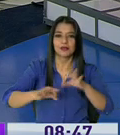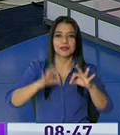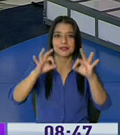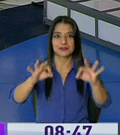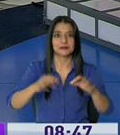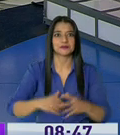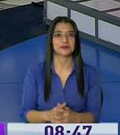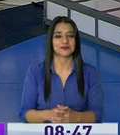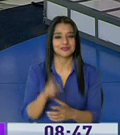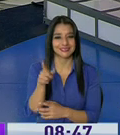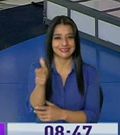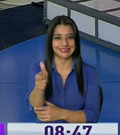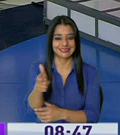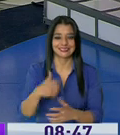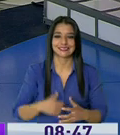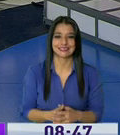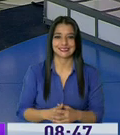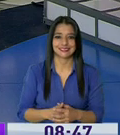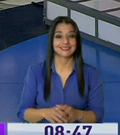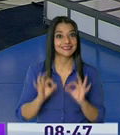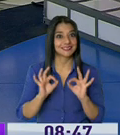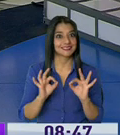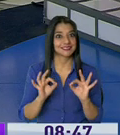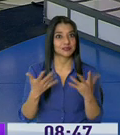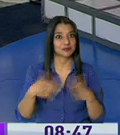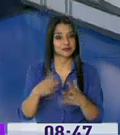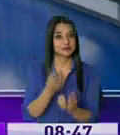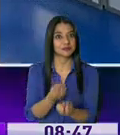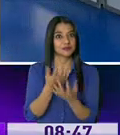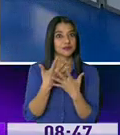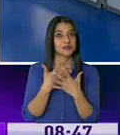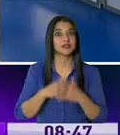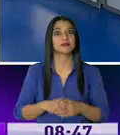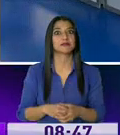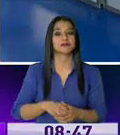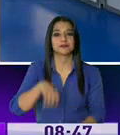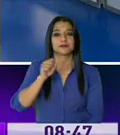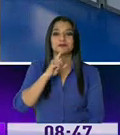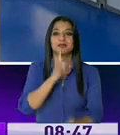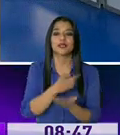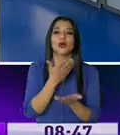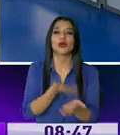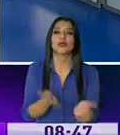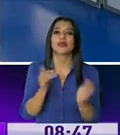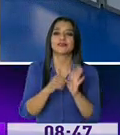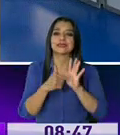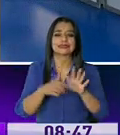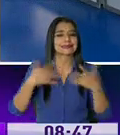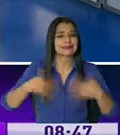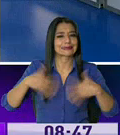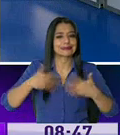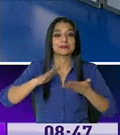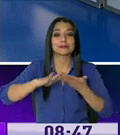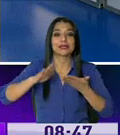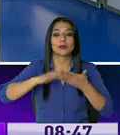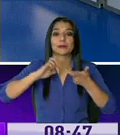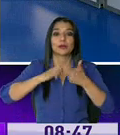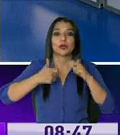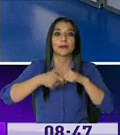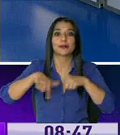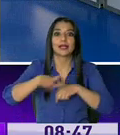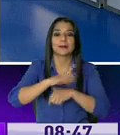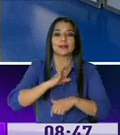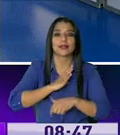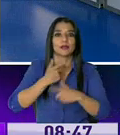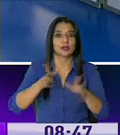donación. Los protagonistas, Adri, vamos ahora sí que nos cuenten. Proverali, así es, retomamos la señal, tuvimos un pequeño problema técnico, pero